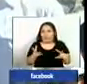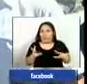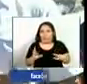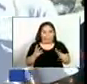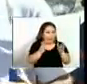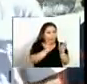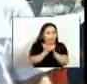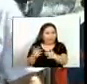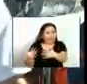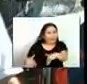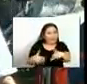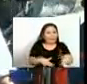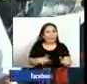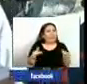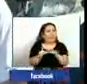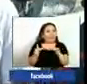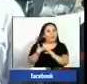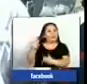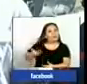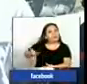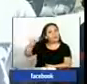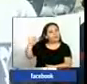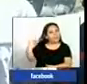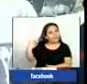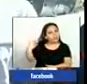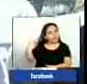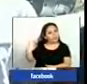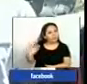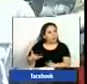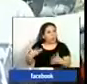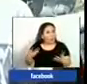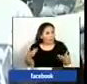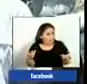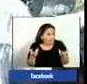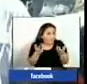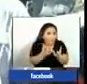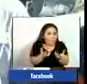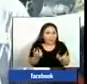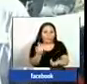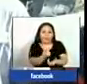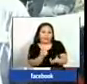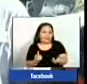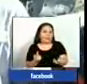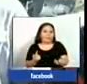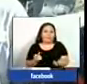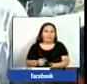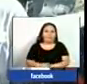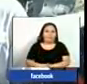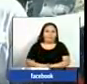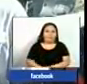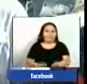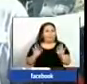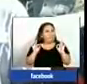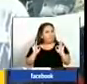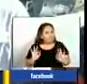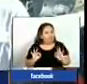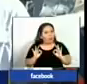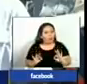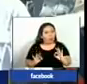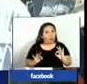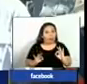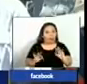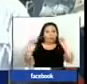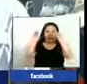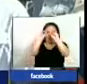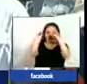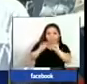fiestas patronales como tradicionalmente se realizaban con grandes aglomeraciones haremos uso de las tecnologías